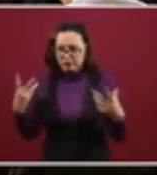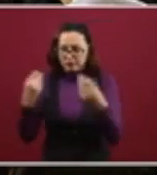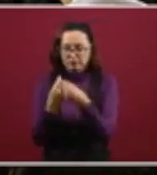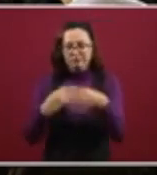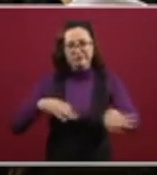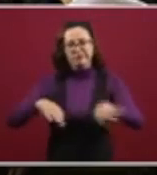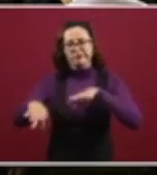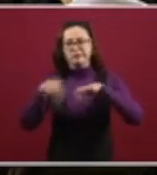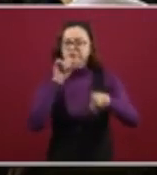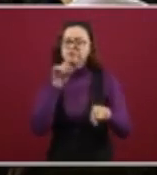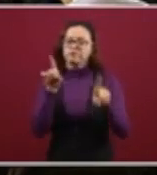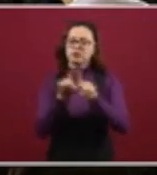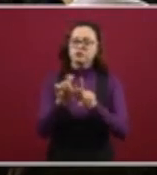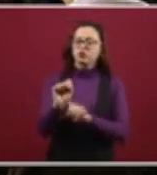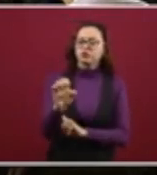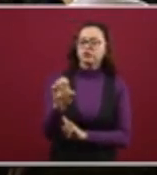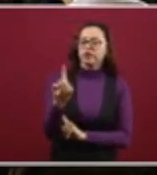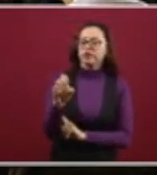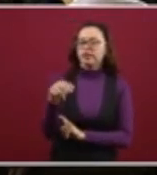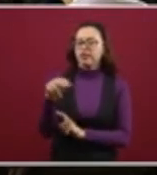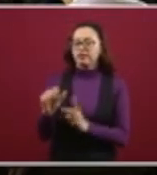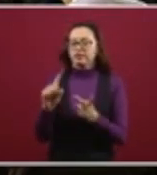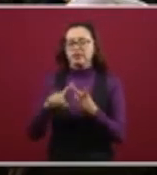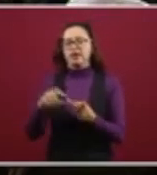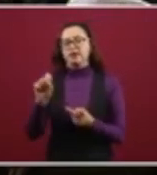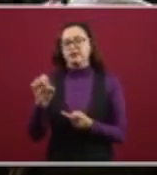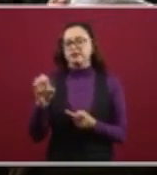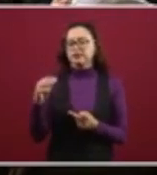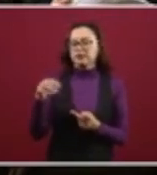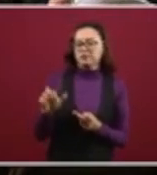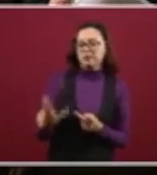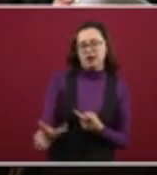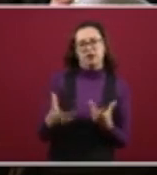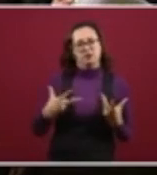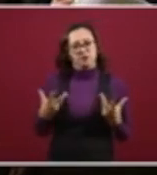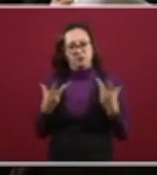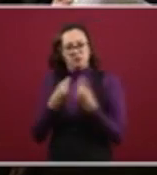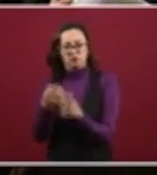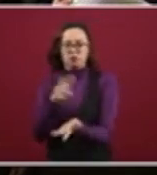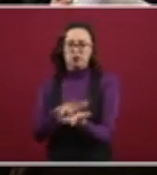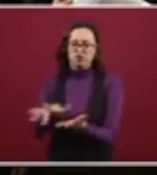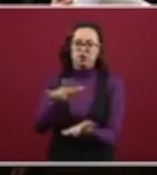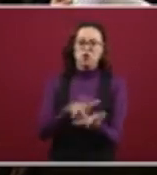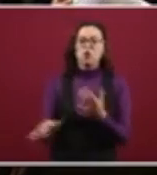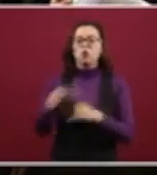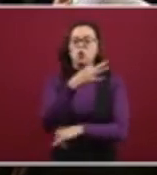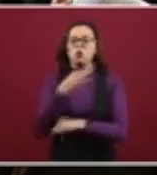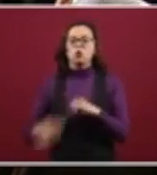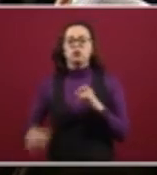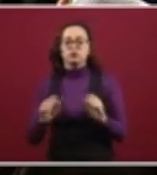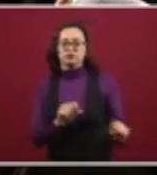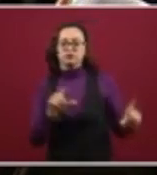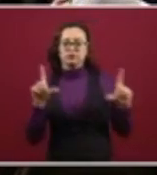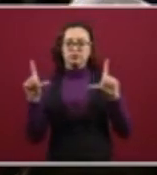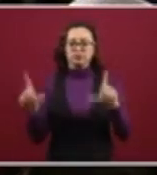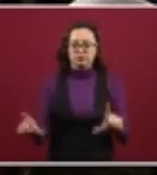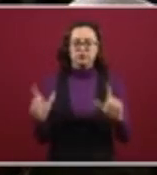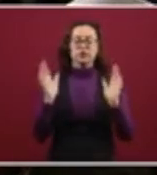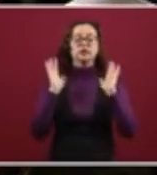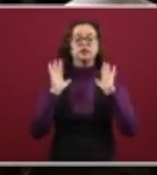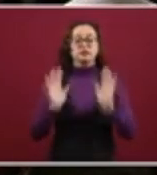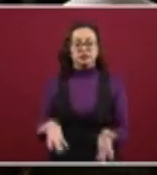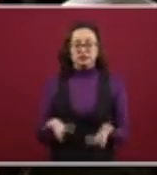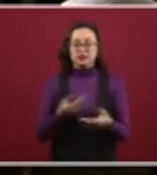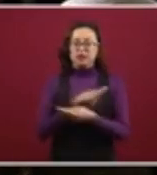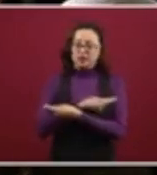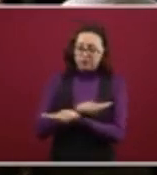Marina. Finalmente, comparto con ustedes este histograma que muestra la distribución de los vales entregados